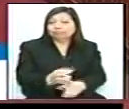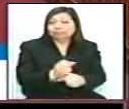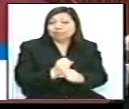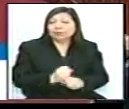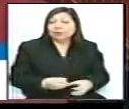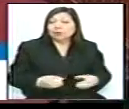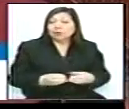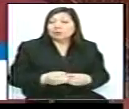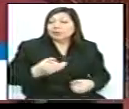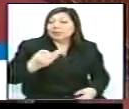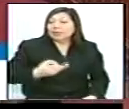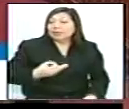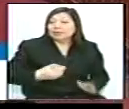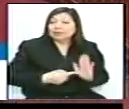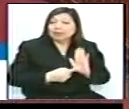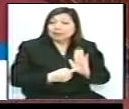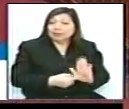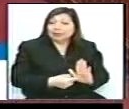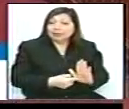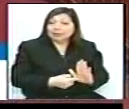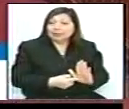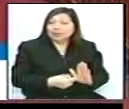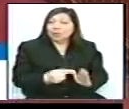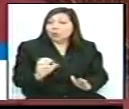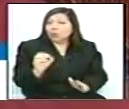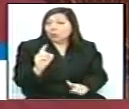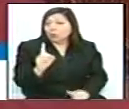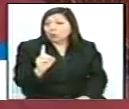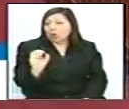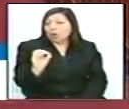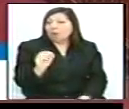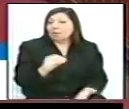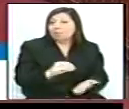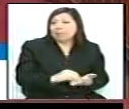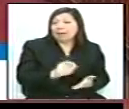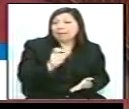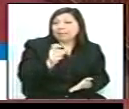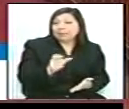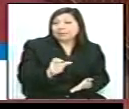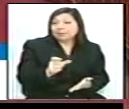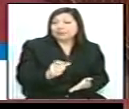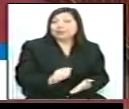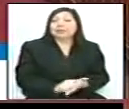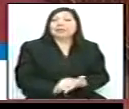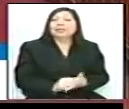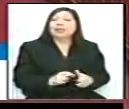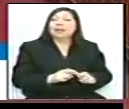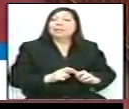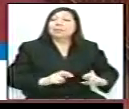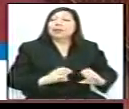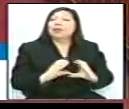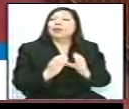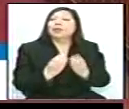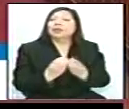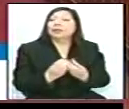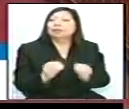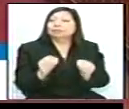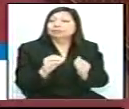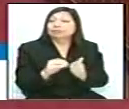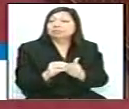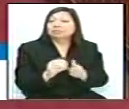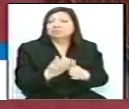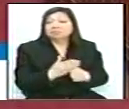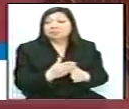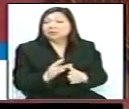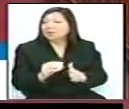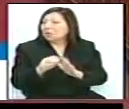la Comisión Especial presenta la propuesta de uno o más candidatos. Presentada la propuesta, el Pleno del Congreso es convocado en